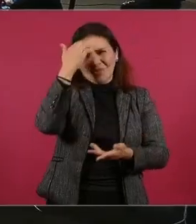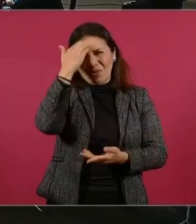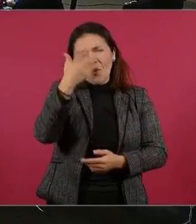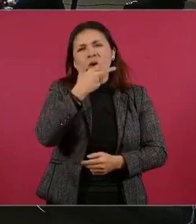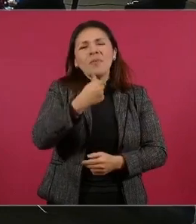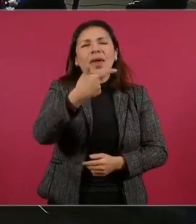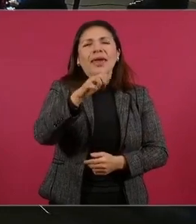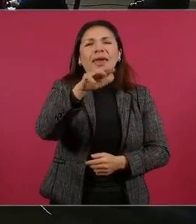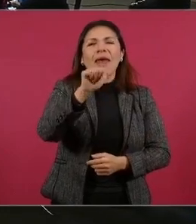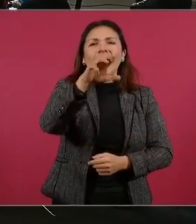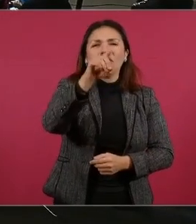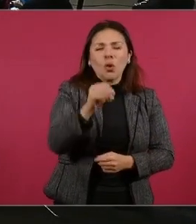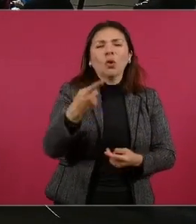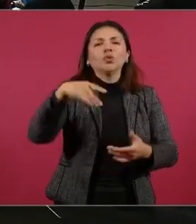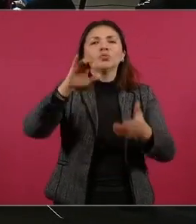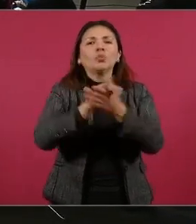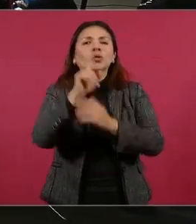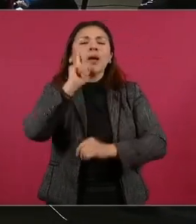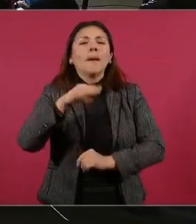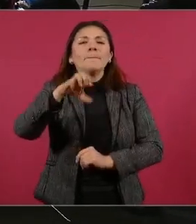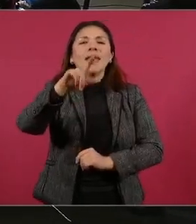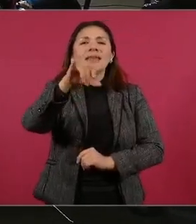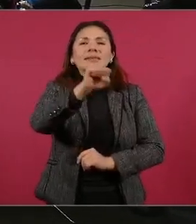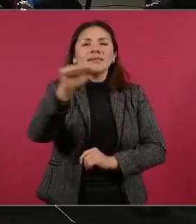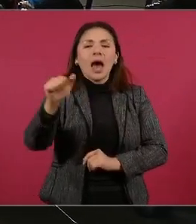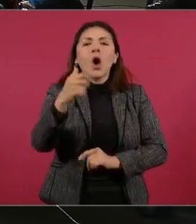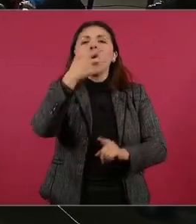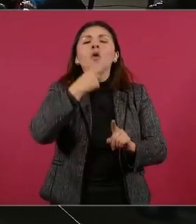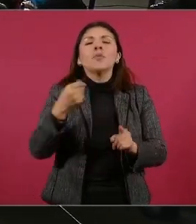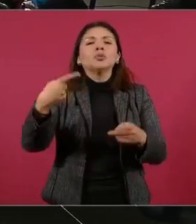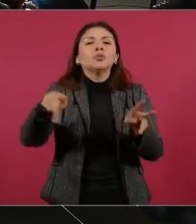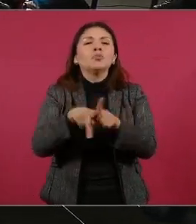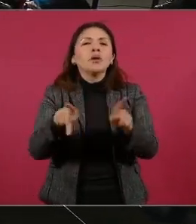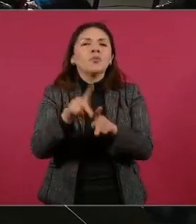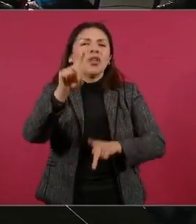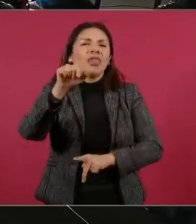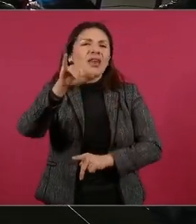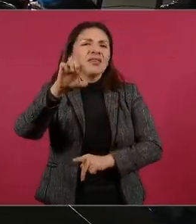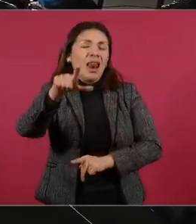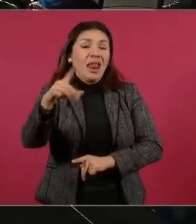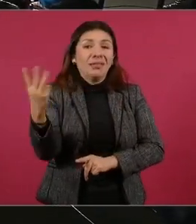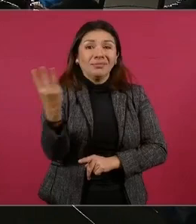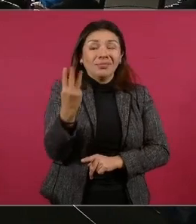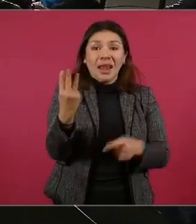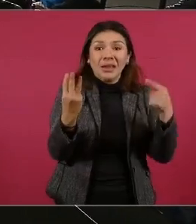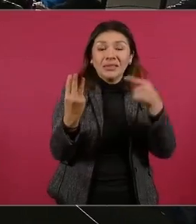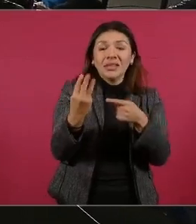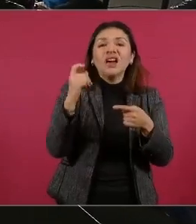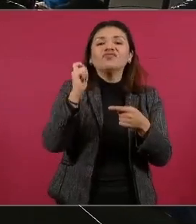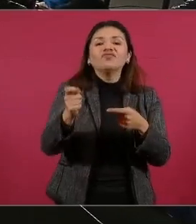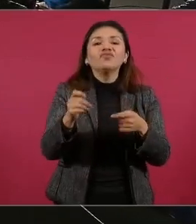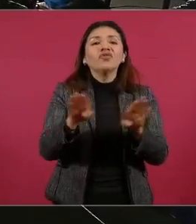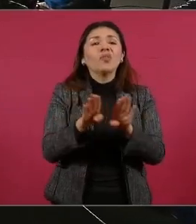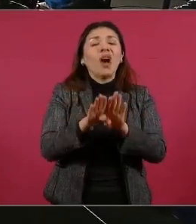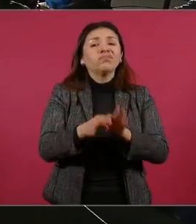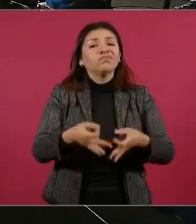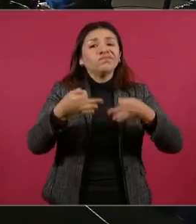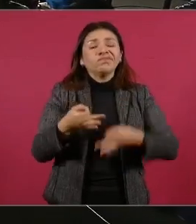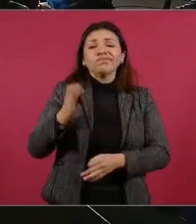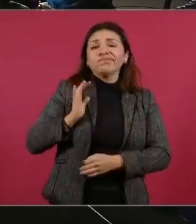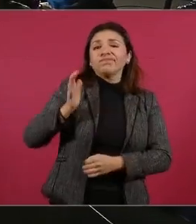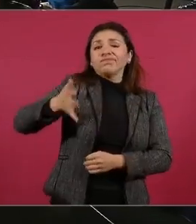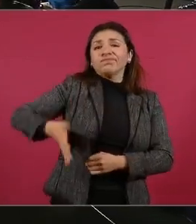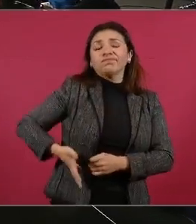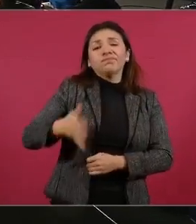maa su esposa Melisa Díaz y su primo Daniel Villarreal Bueno pues se presumen eh ser orgullosamente